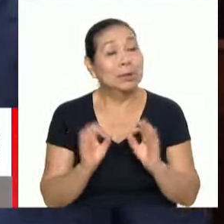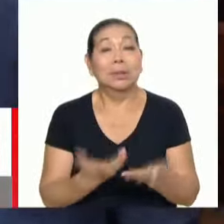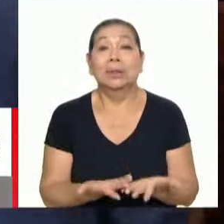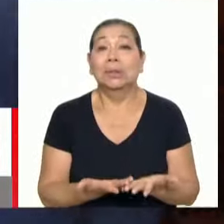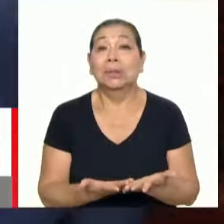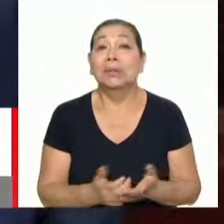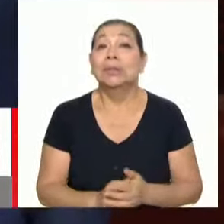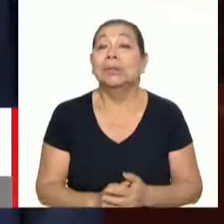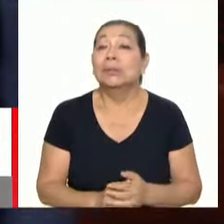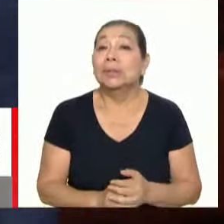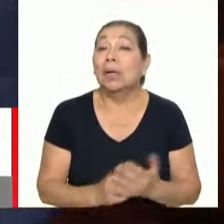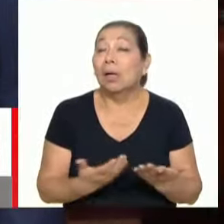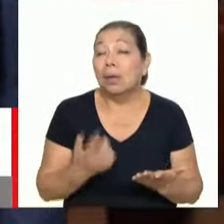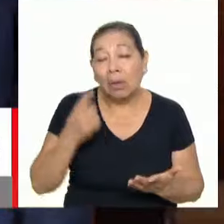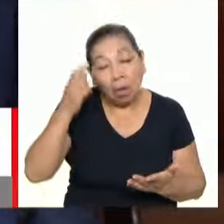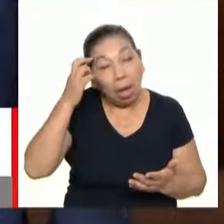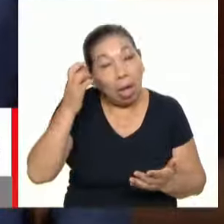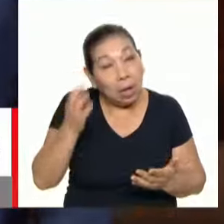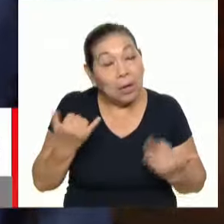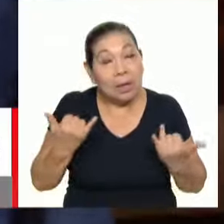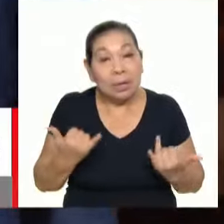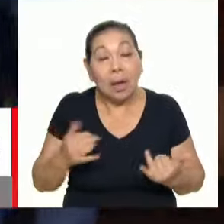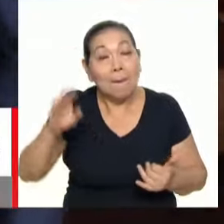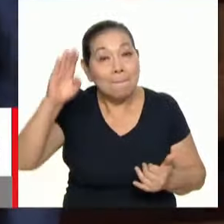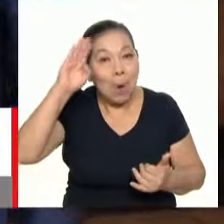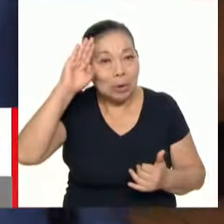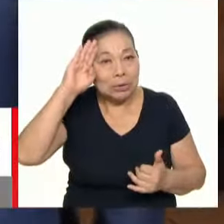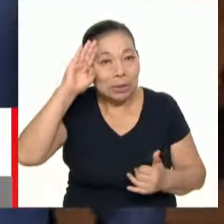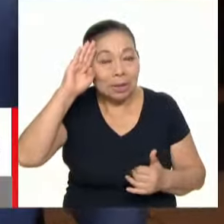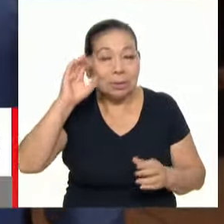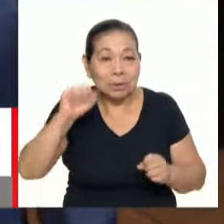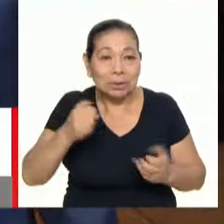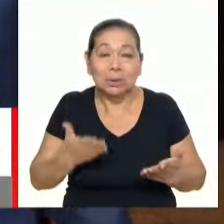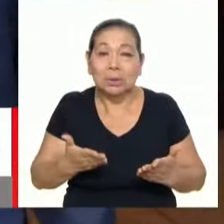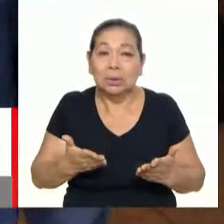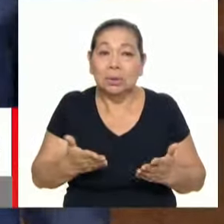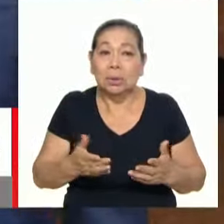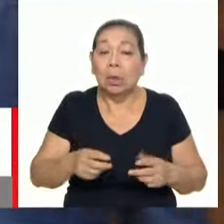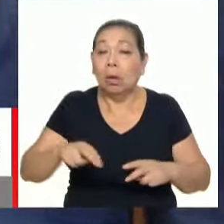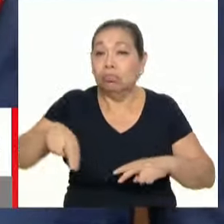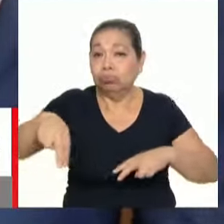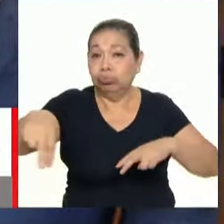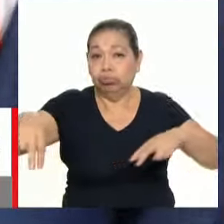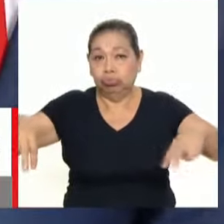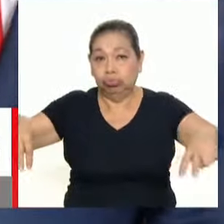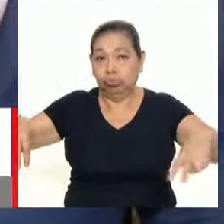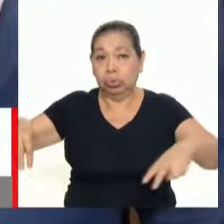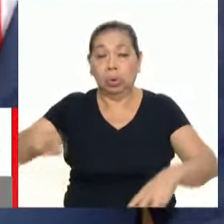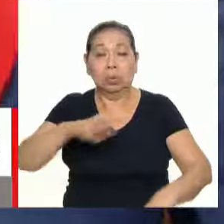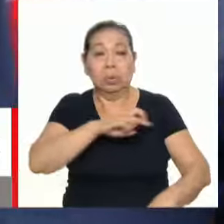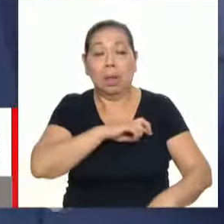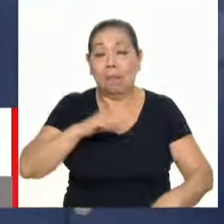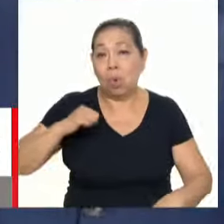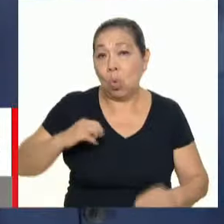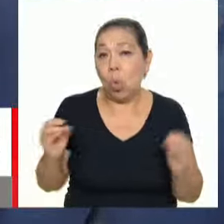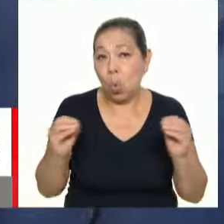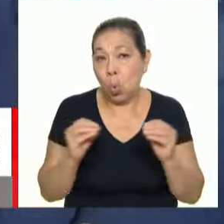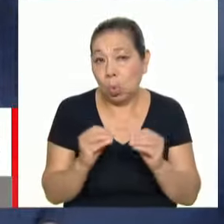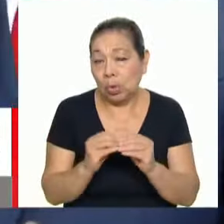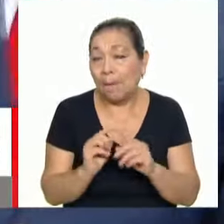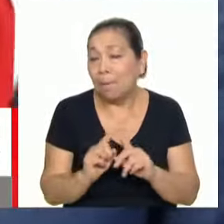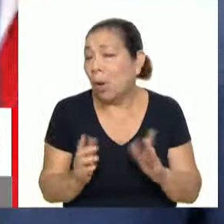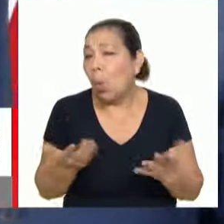caso de nosotros, y creo que en esta oportunidad la Policía Nacional va a hacer un despliegue en conjunto con la Seguridad Ciudadana para